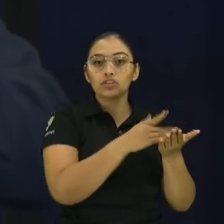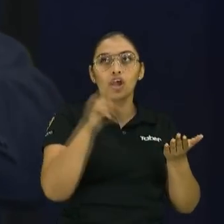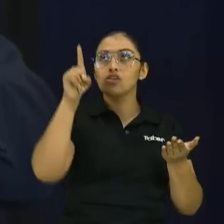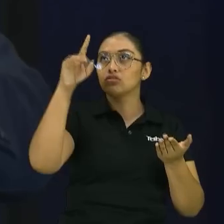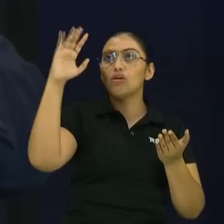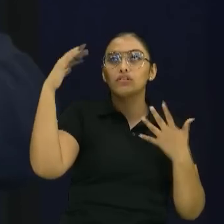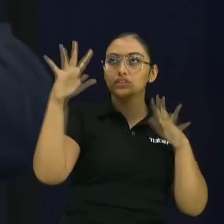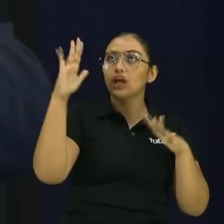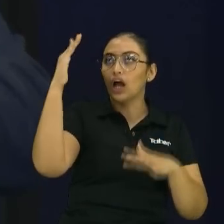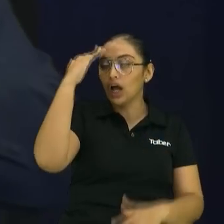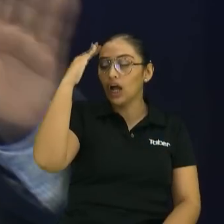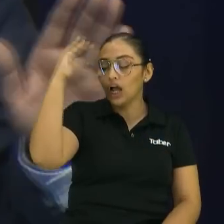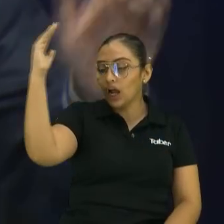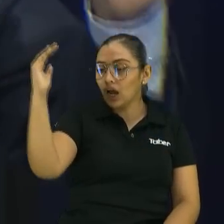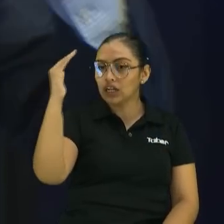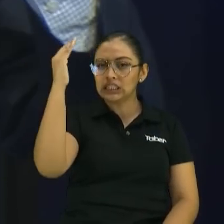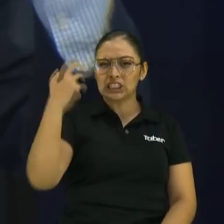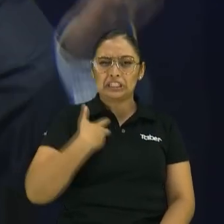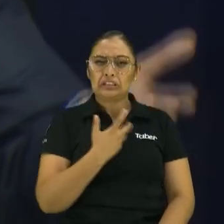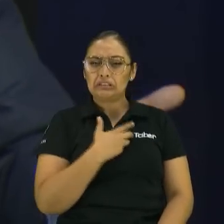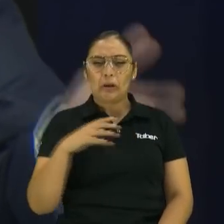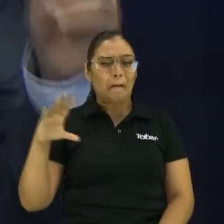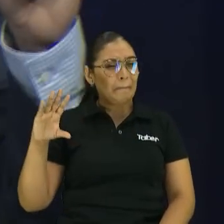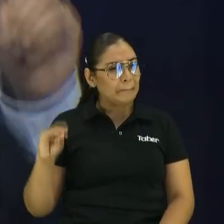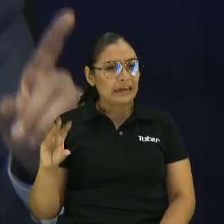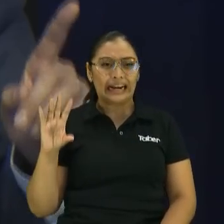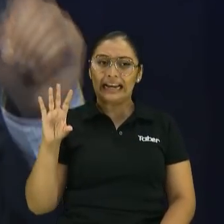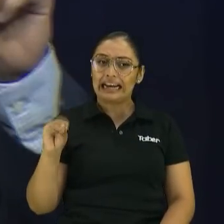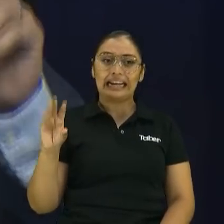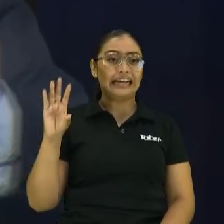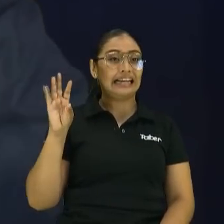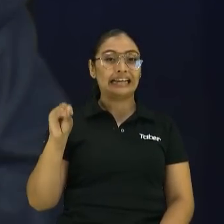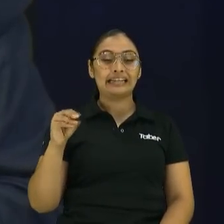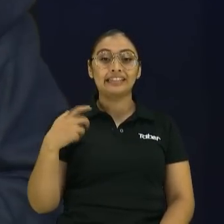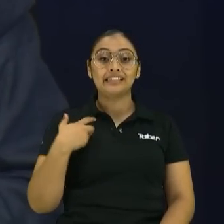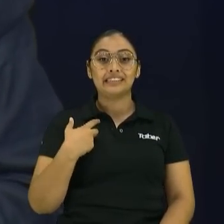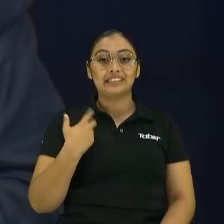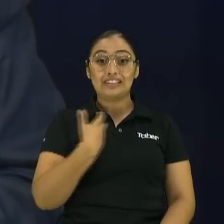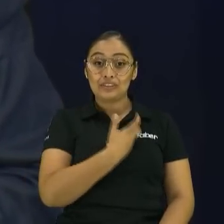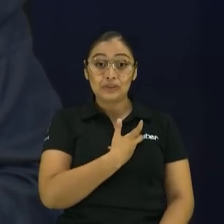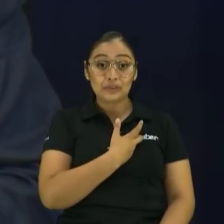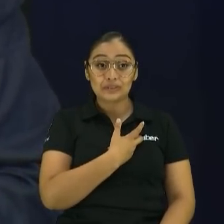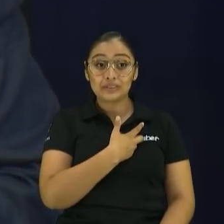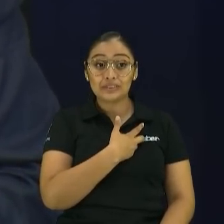el y que usted comienza con una pajística que ni usted solo se cree Pero Dios conoce